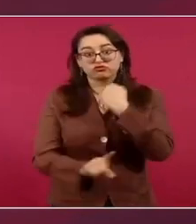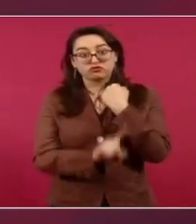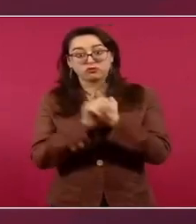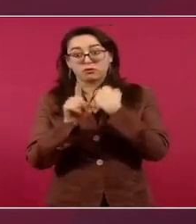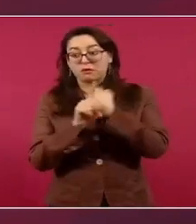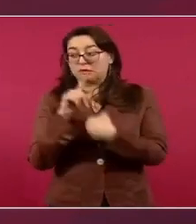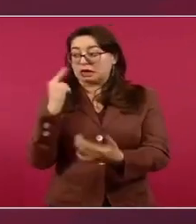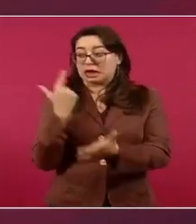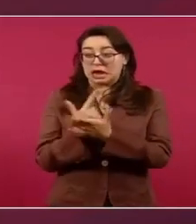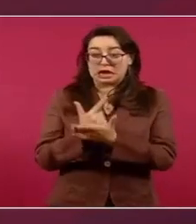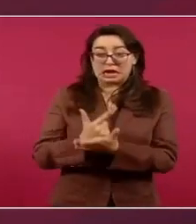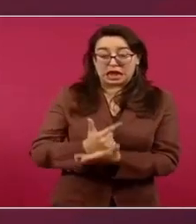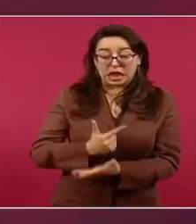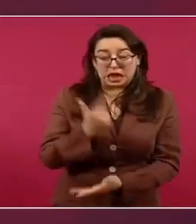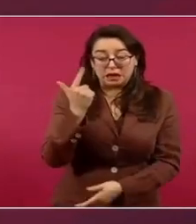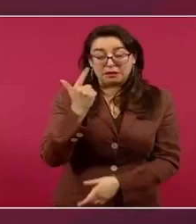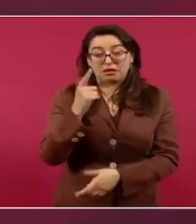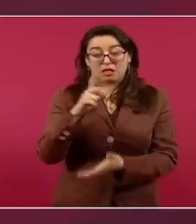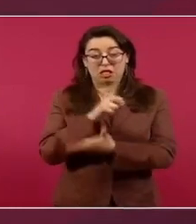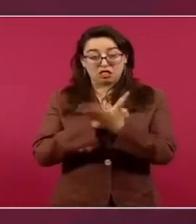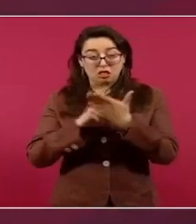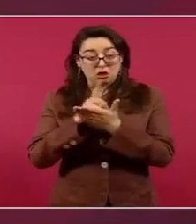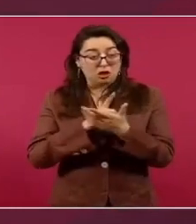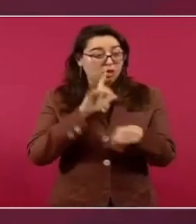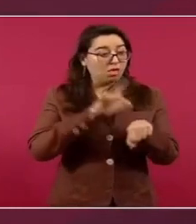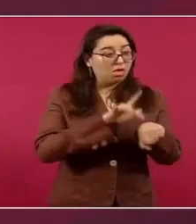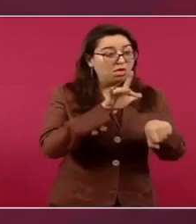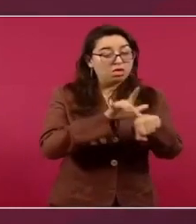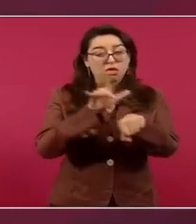de la sobredosis